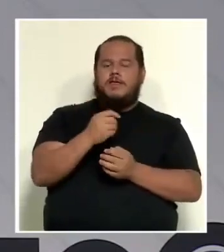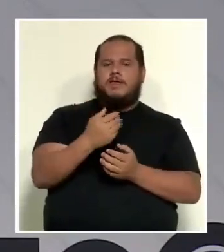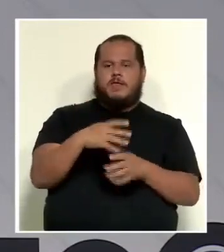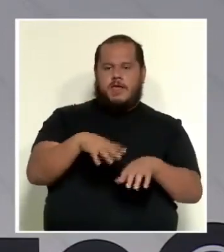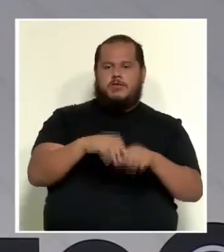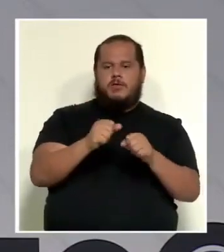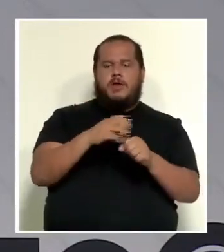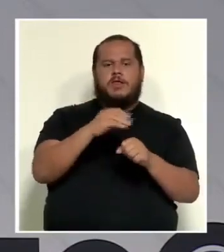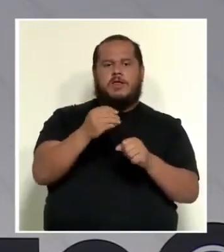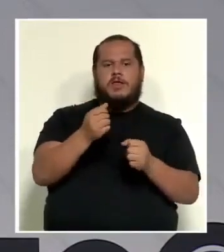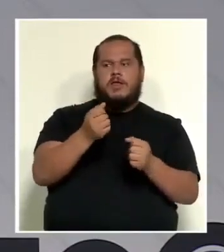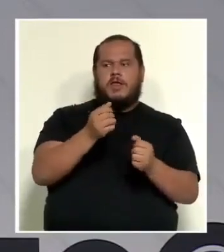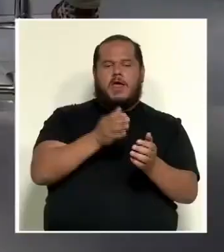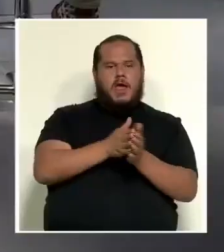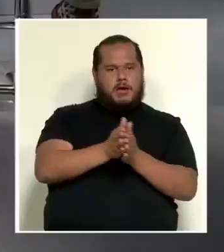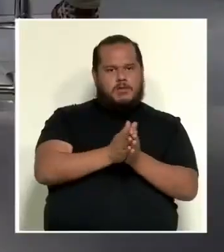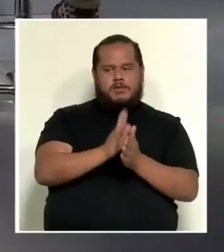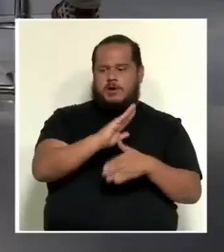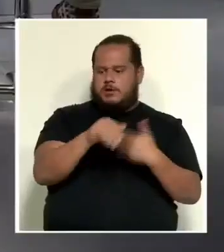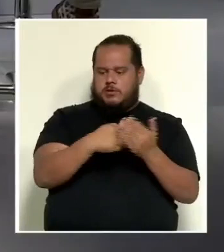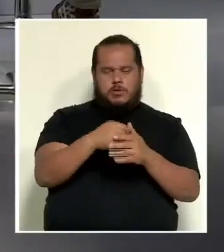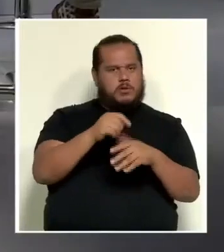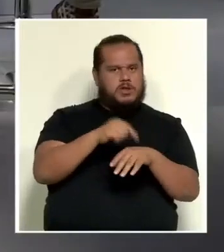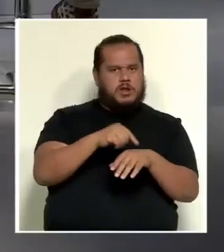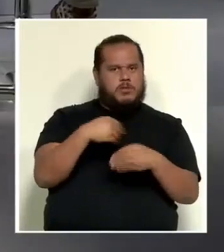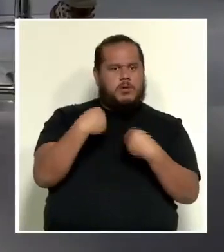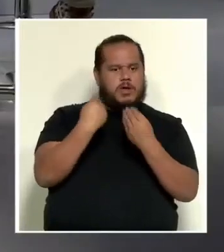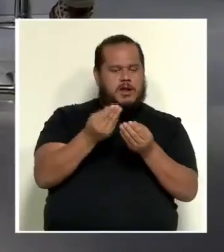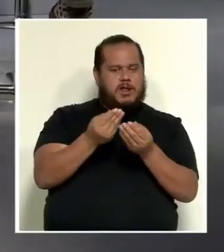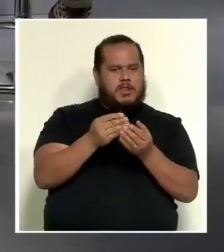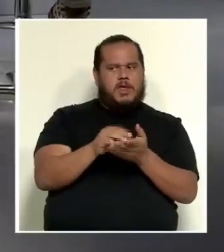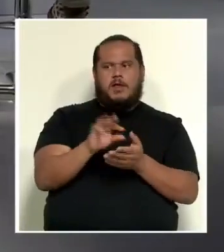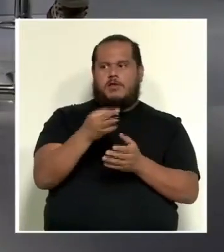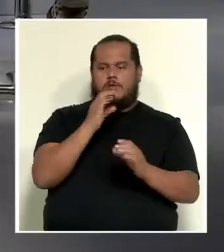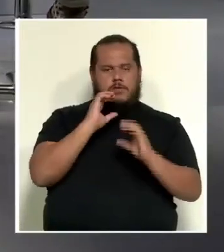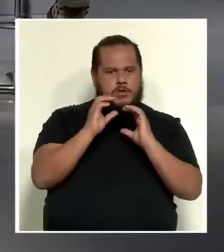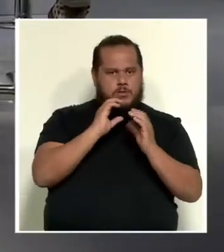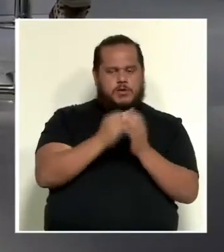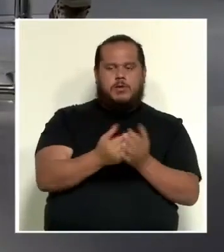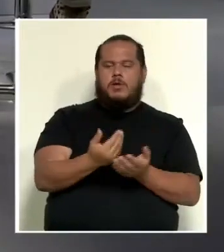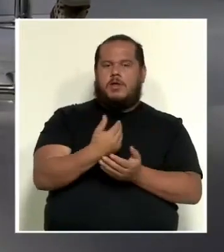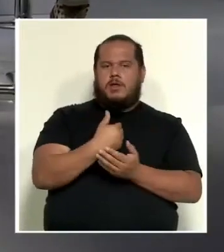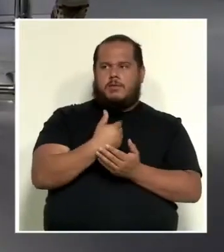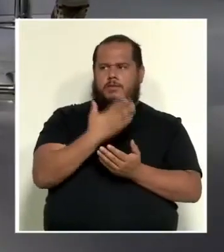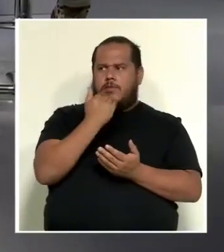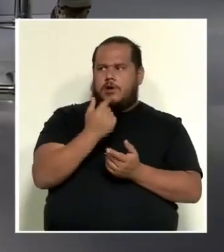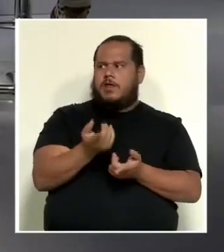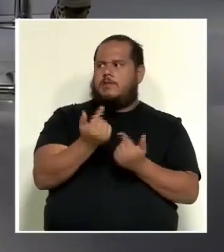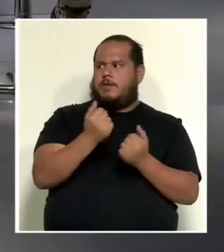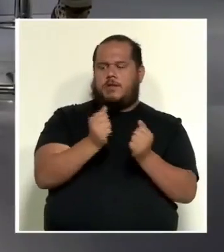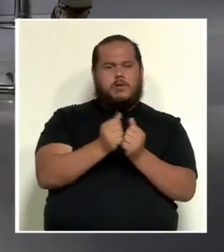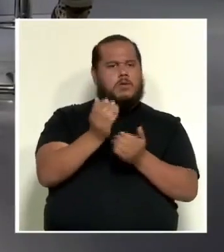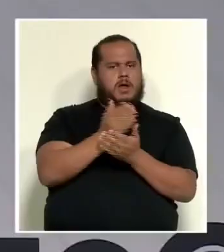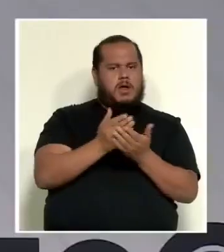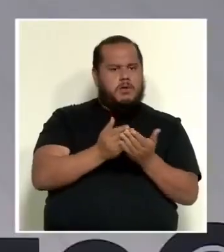y aprovechar todo el tiempo que le den los medios que tenga, porque viene con